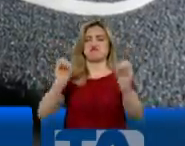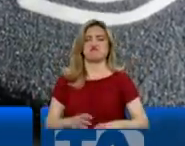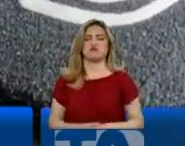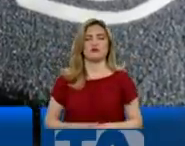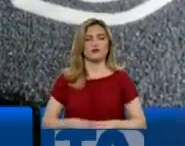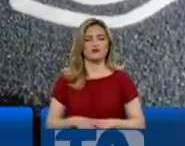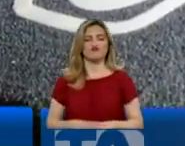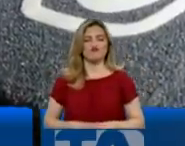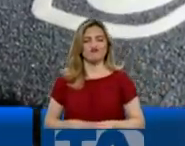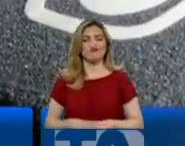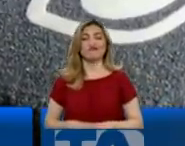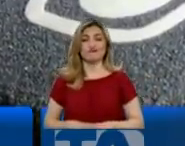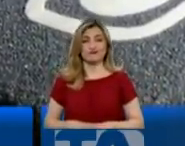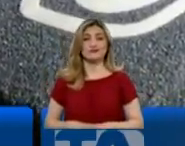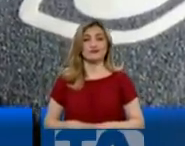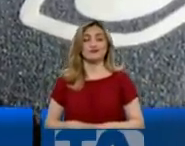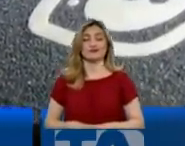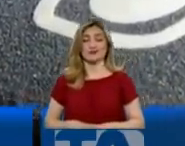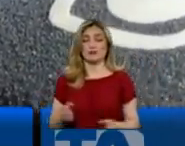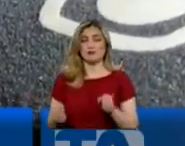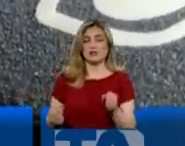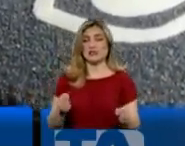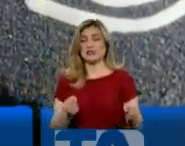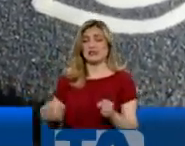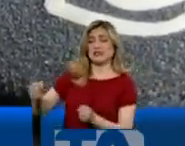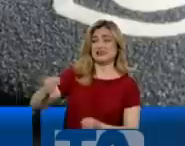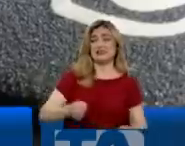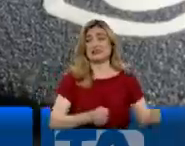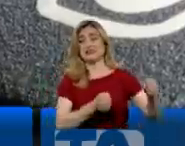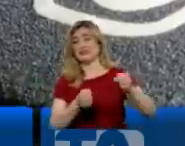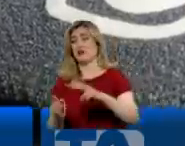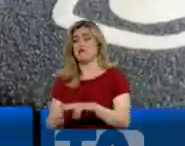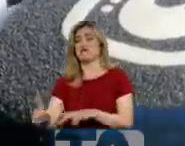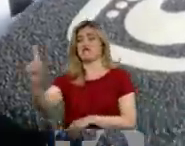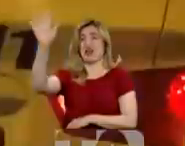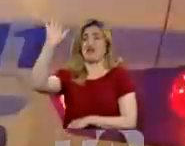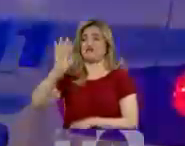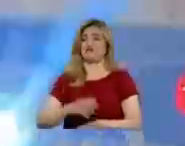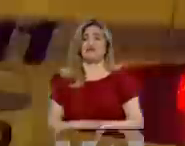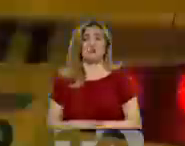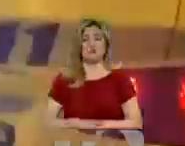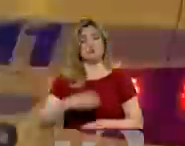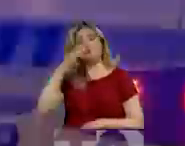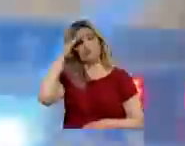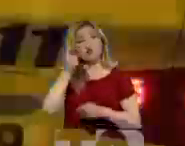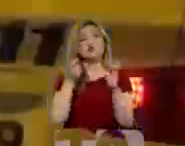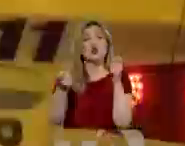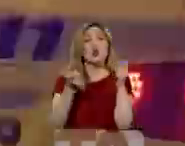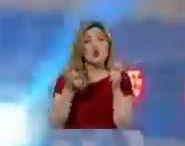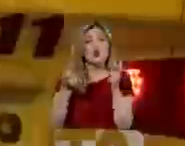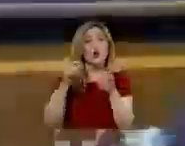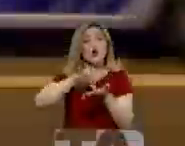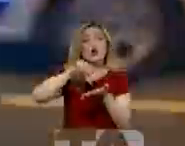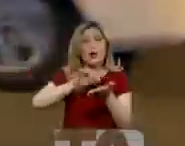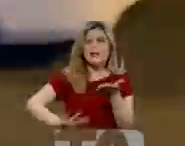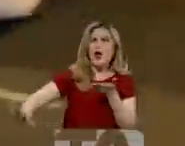la plaza del arte en la cual la señora es que ha tratado que di la vuelta señores te dijeron por la parte de arriba lo que de la verdad el general la policía armó un operativo por toda la